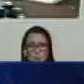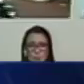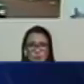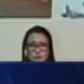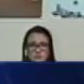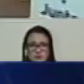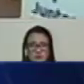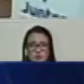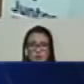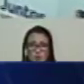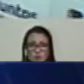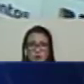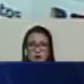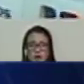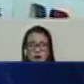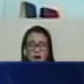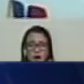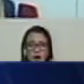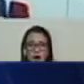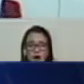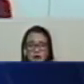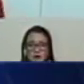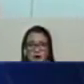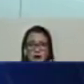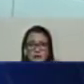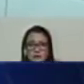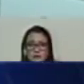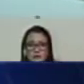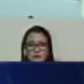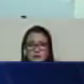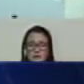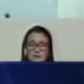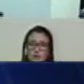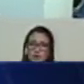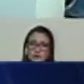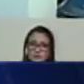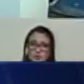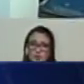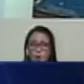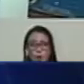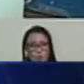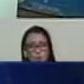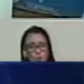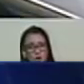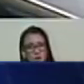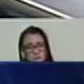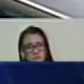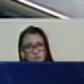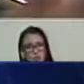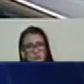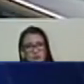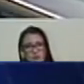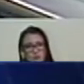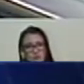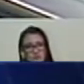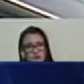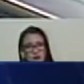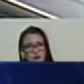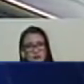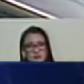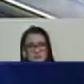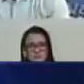constitucional, es decir, las elecciones de todos los periodos de los cargos que se les había vencido el periodo constitucional,